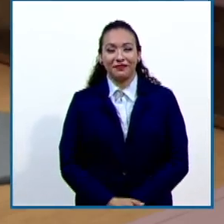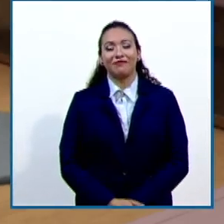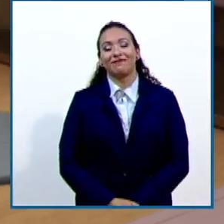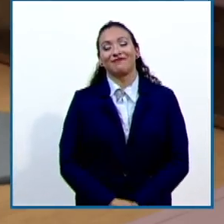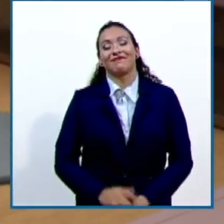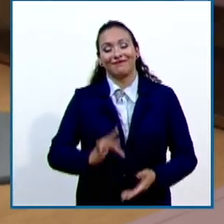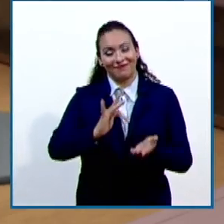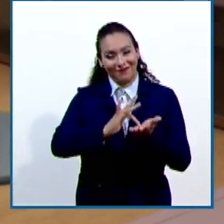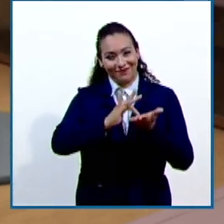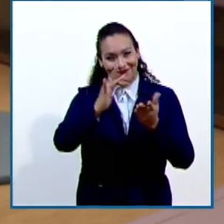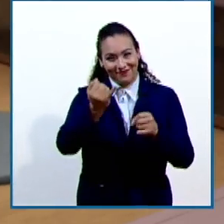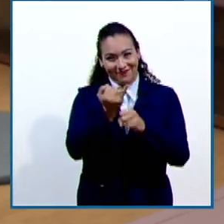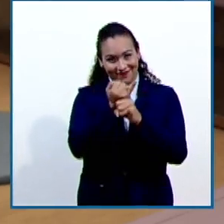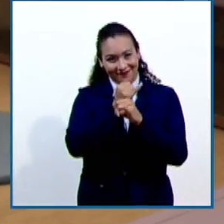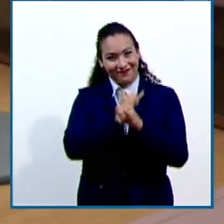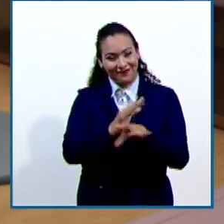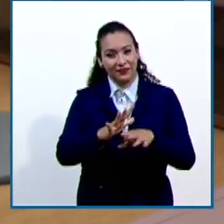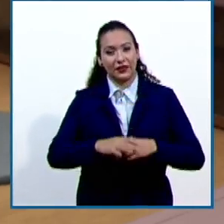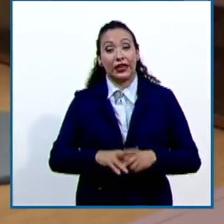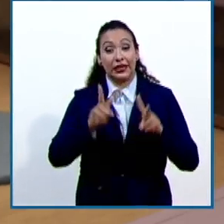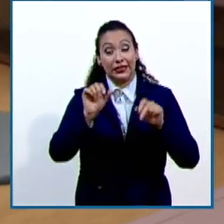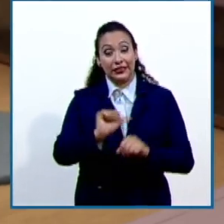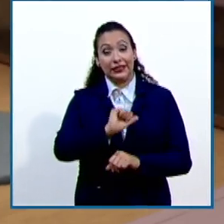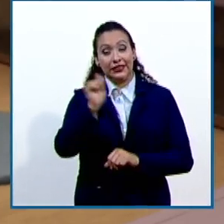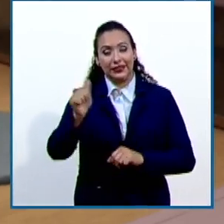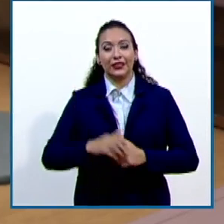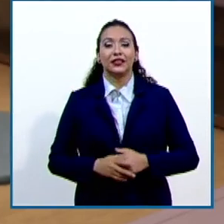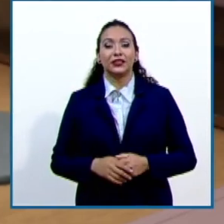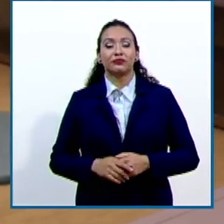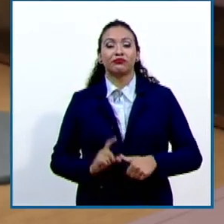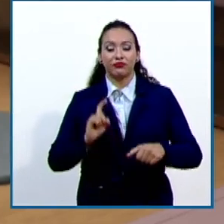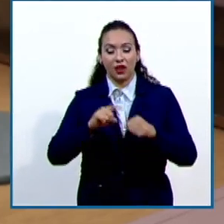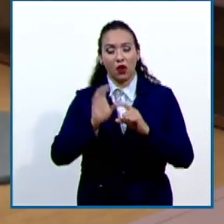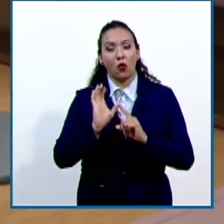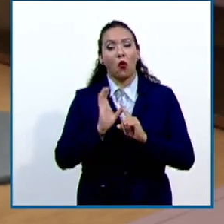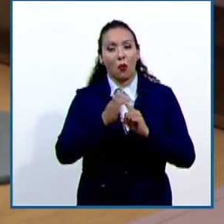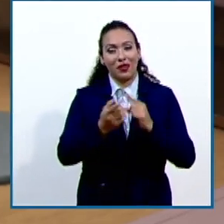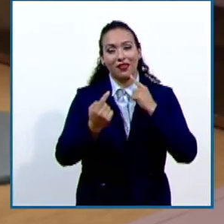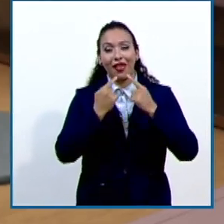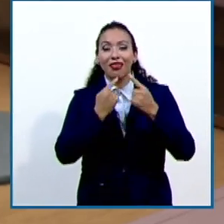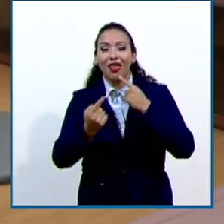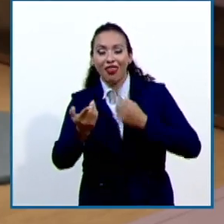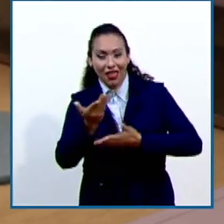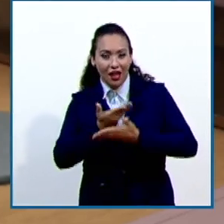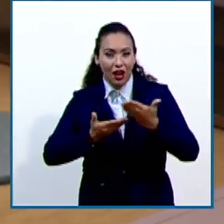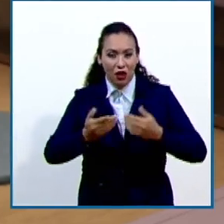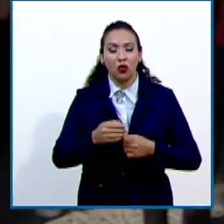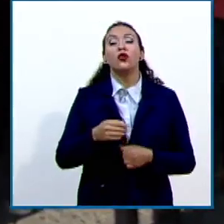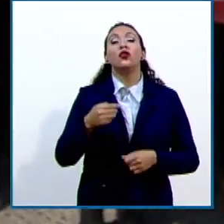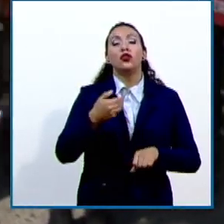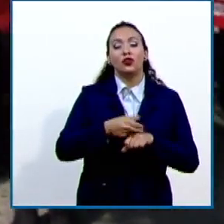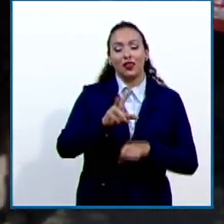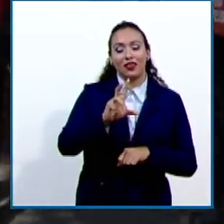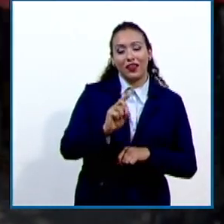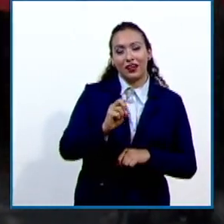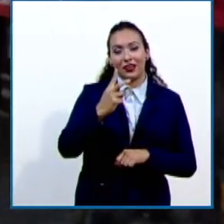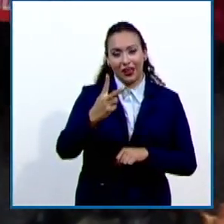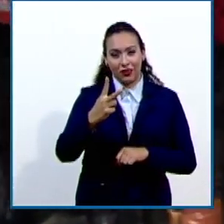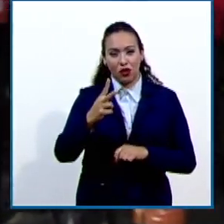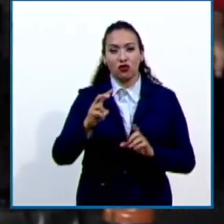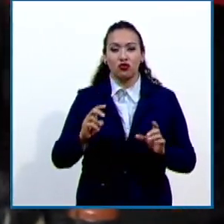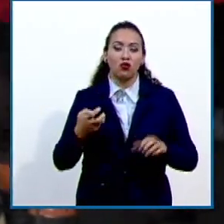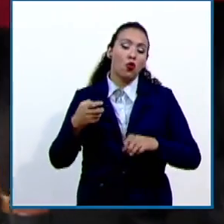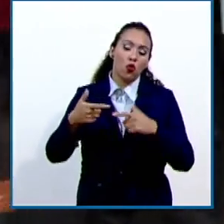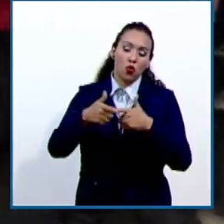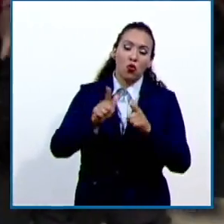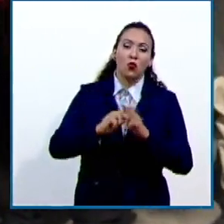Muchas gracias por tu información, Mario. Y en más temas, los integrantes del Comité de Diálogo de la Coalición 32 Circuitos Unidos